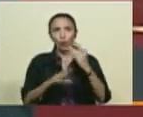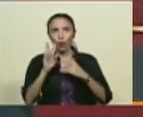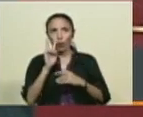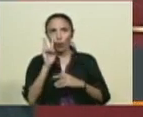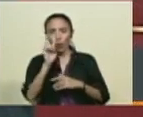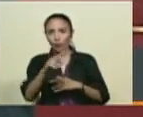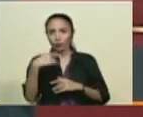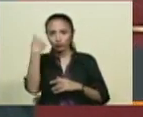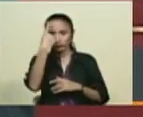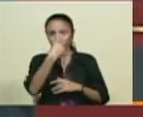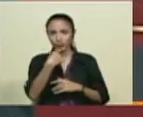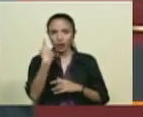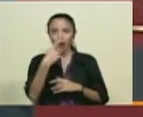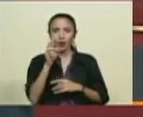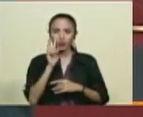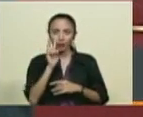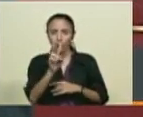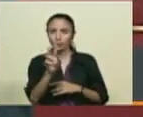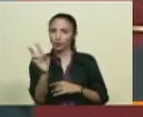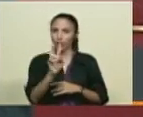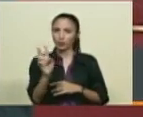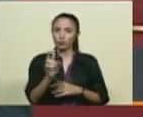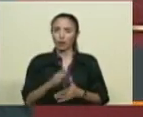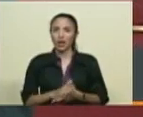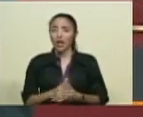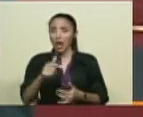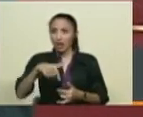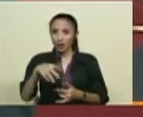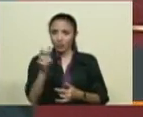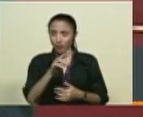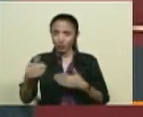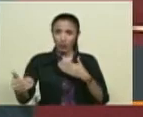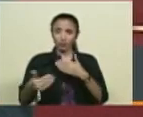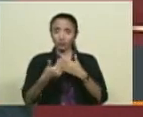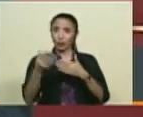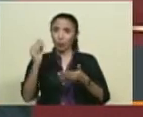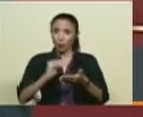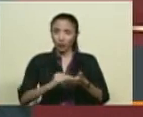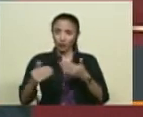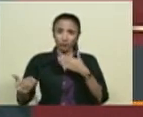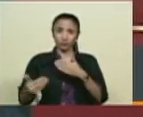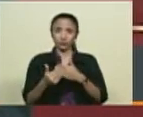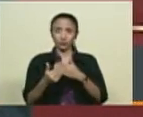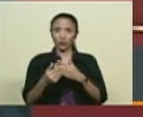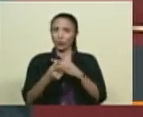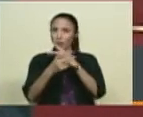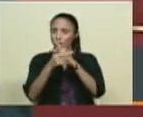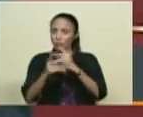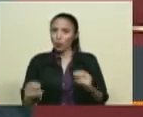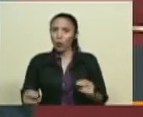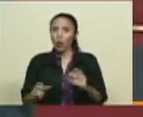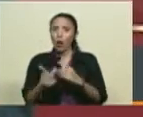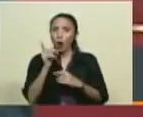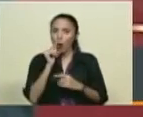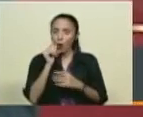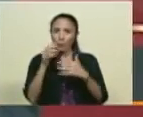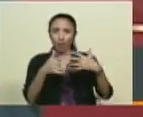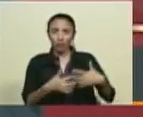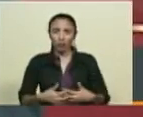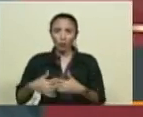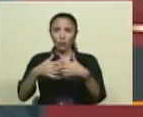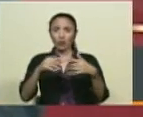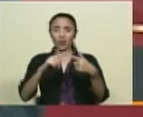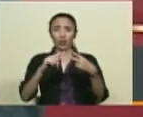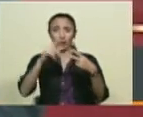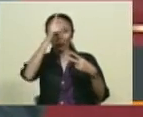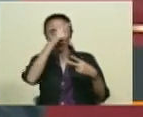venezolanos. A Venezuela no la bloquea nadie. Ni Rex Tillerson, ni Julio Borges, ni Donald